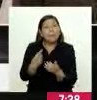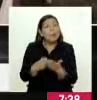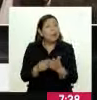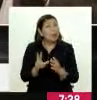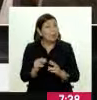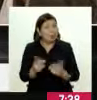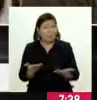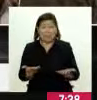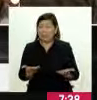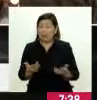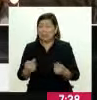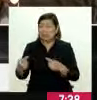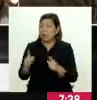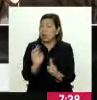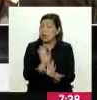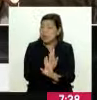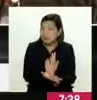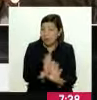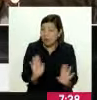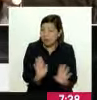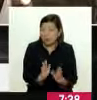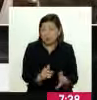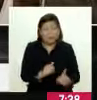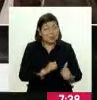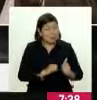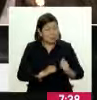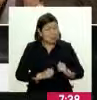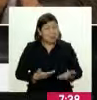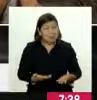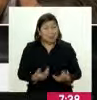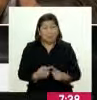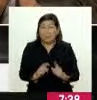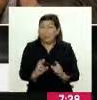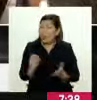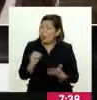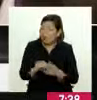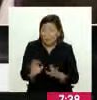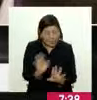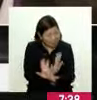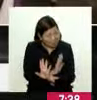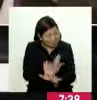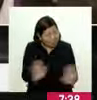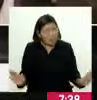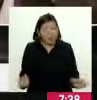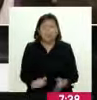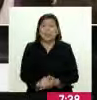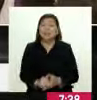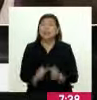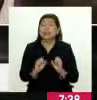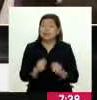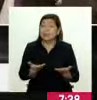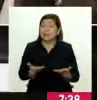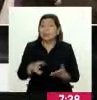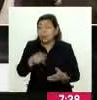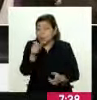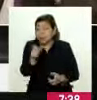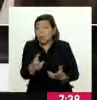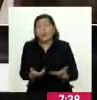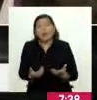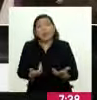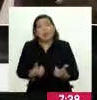no caiga en el violentismo. Lo que hemos sufrido nosotros es algo que no se debe volver a repetir y debemos nosotros, los peruanos,